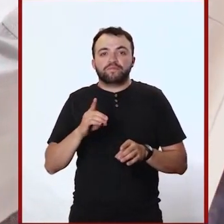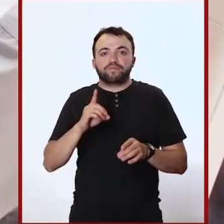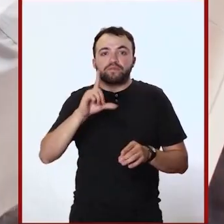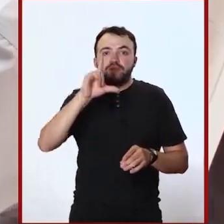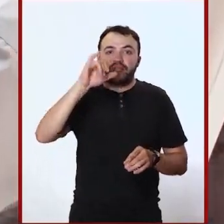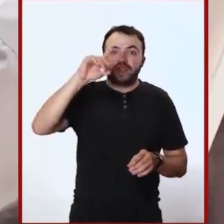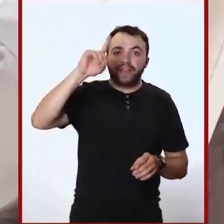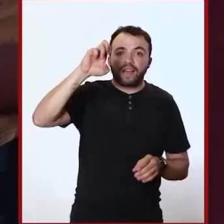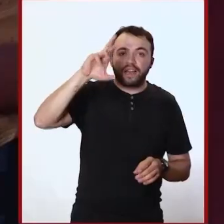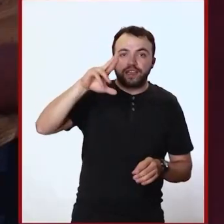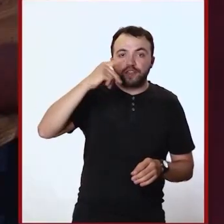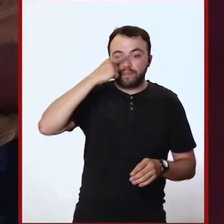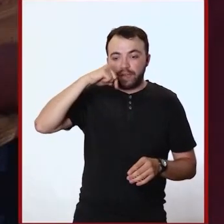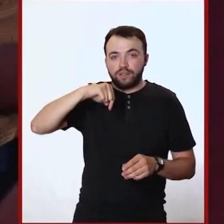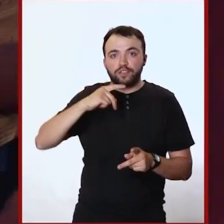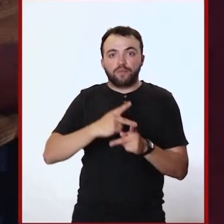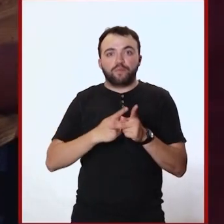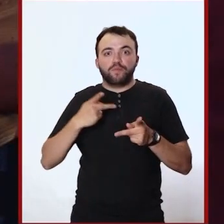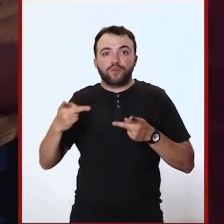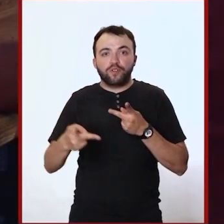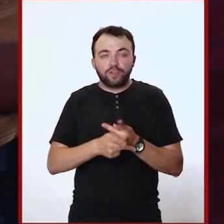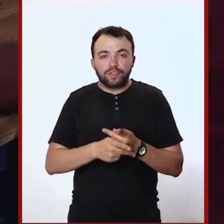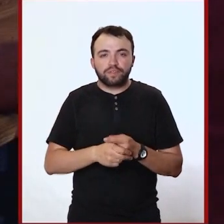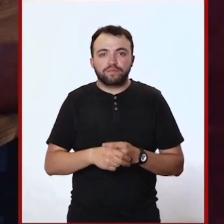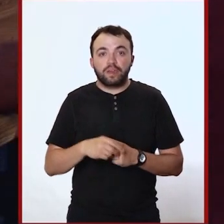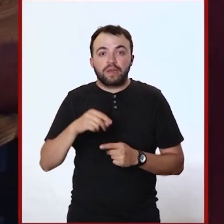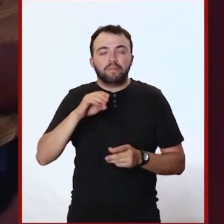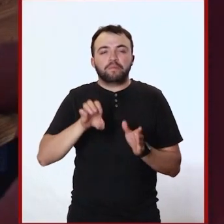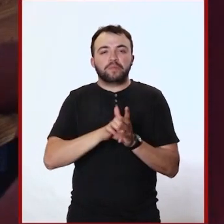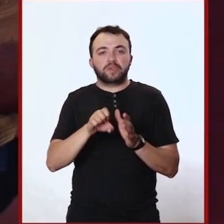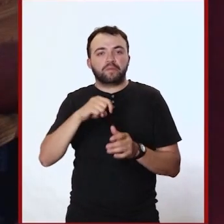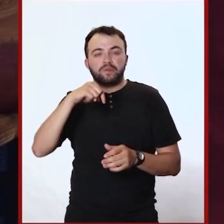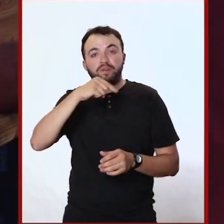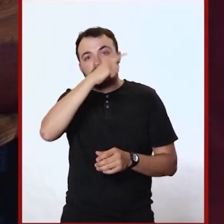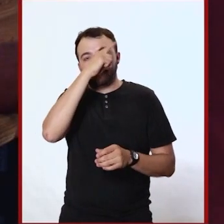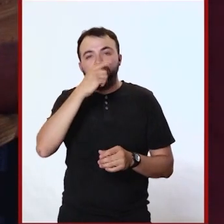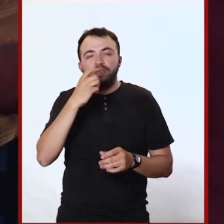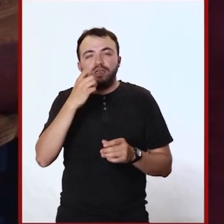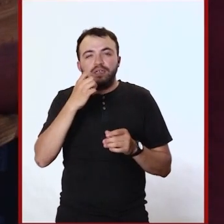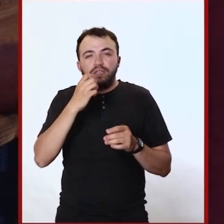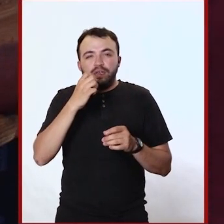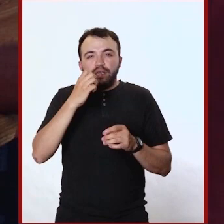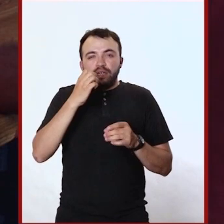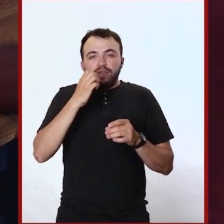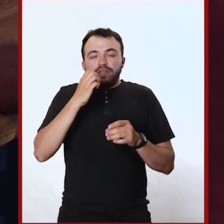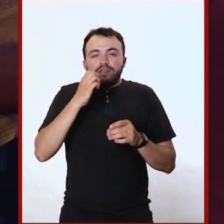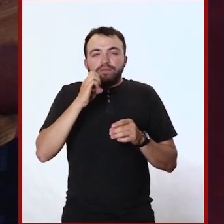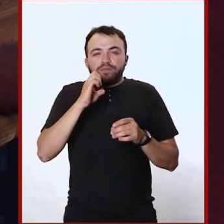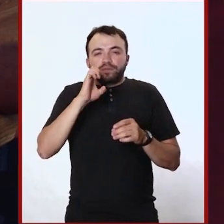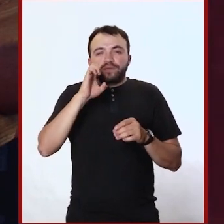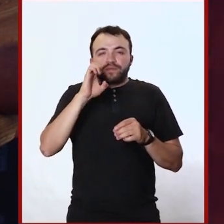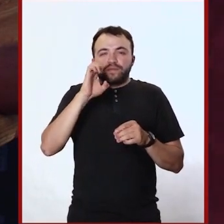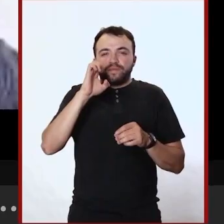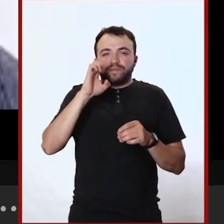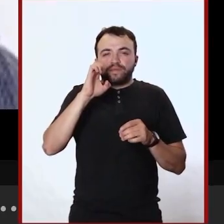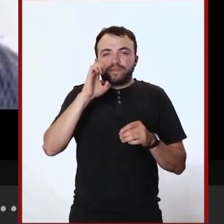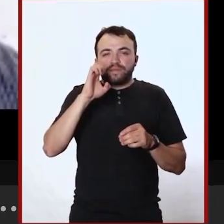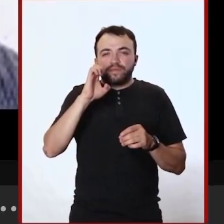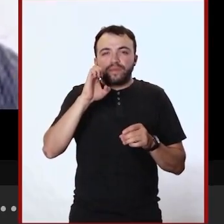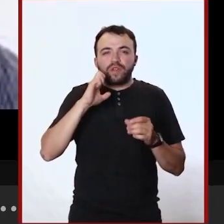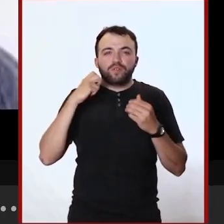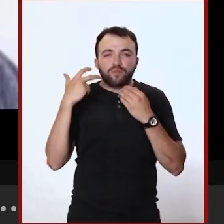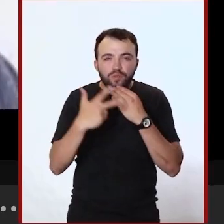revolución tecnológica en Estados Unidos que ha influido en muchas partes del mundo como México y si hacemos un zoom sobre quién